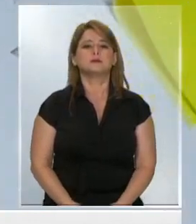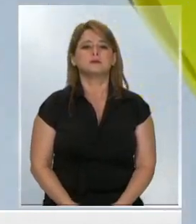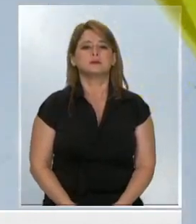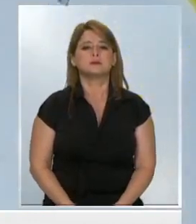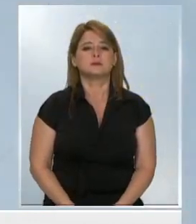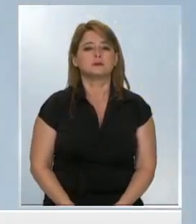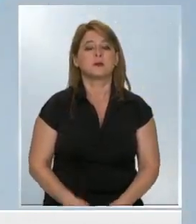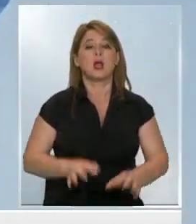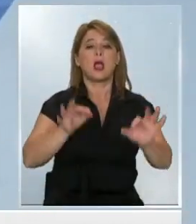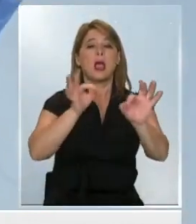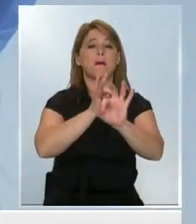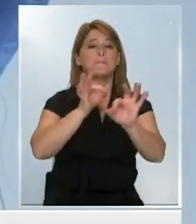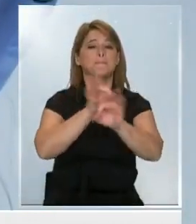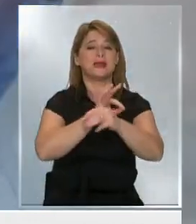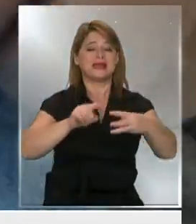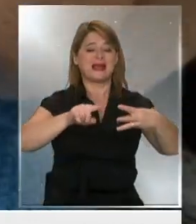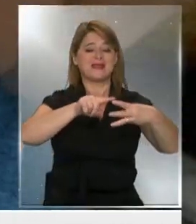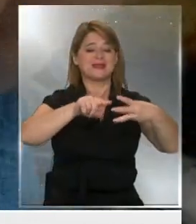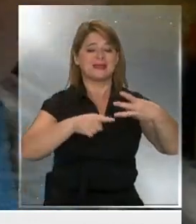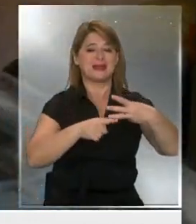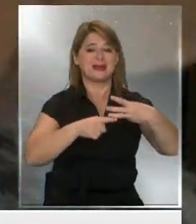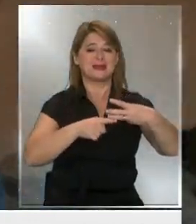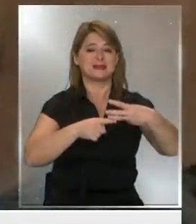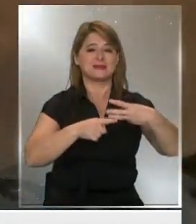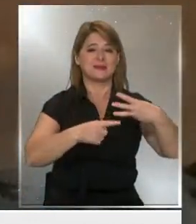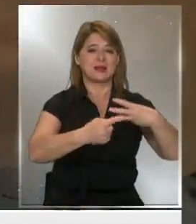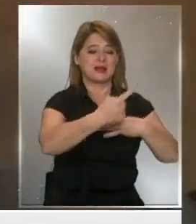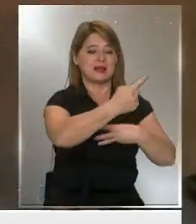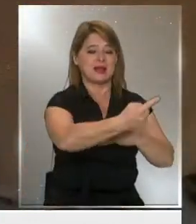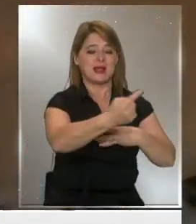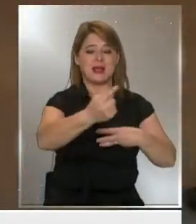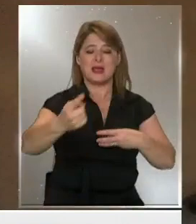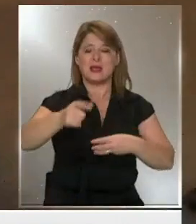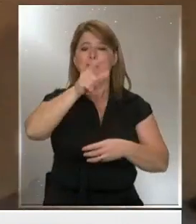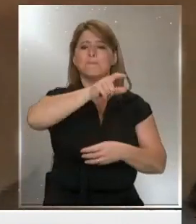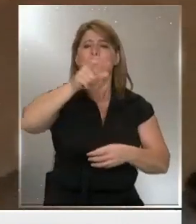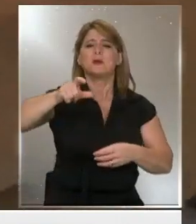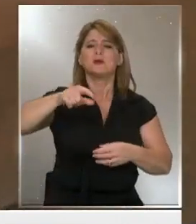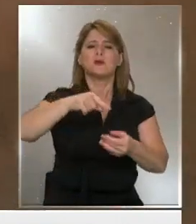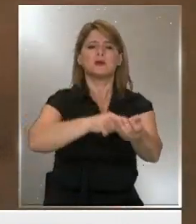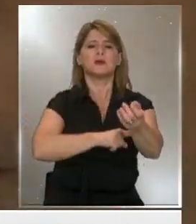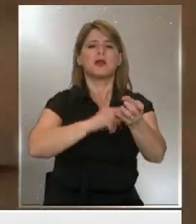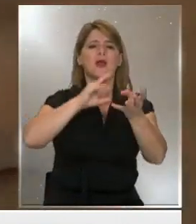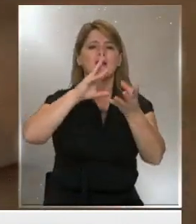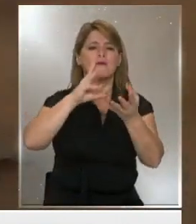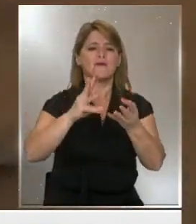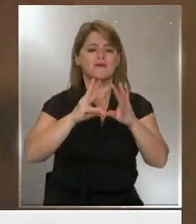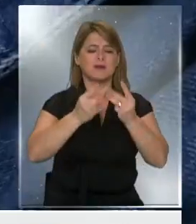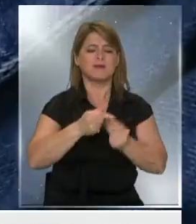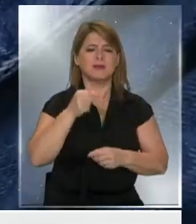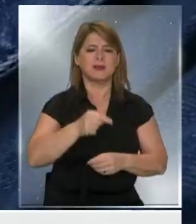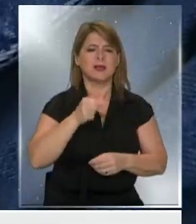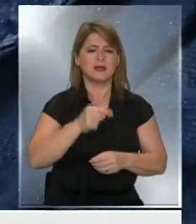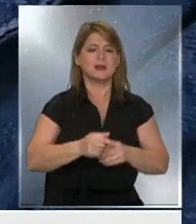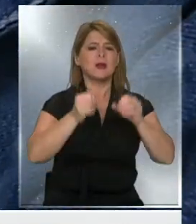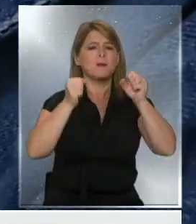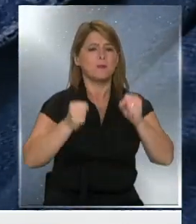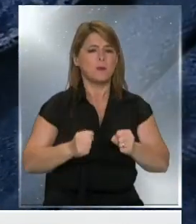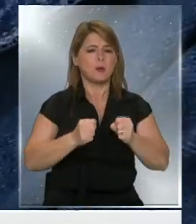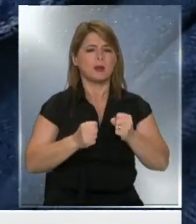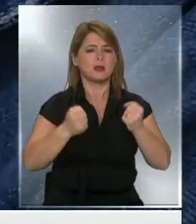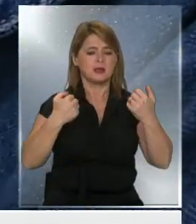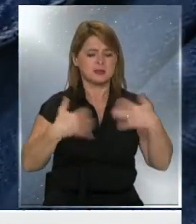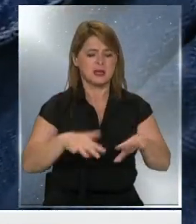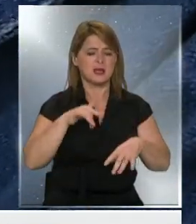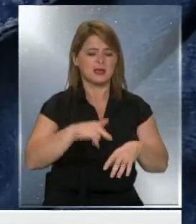hacer tres de estas mascarillas para cada integrante de la familia para tener stock de reposición cuando las ya utilizadas se van